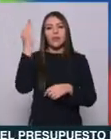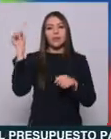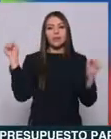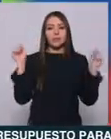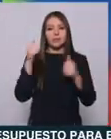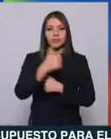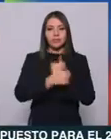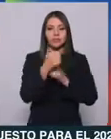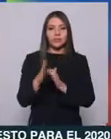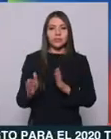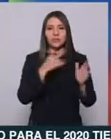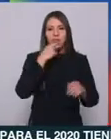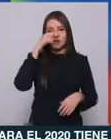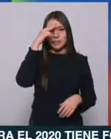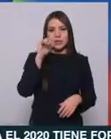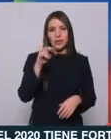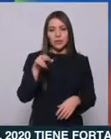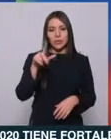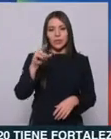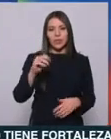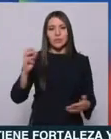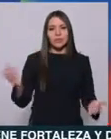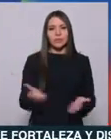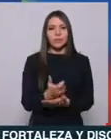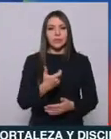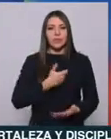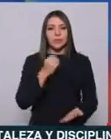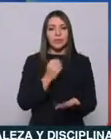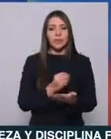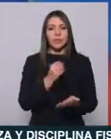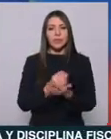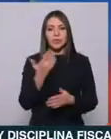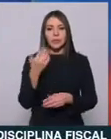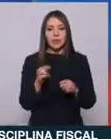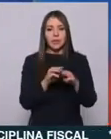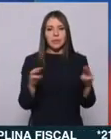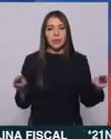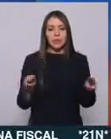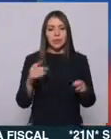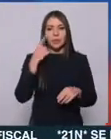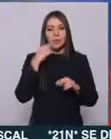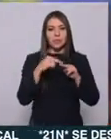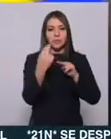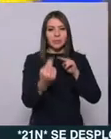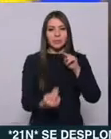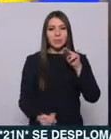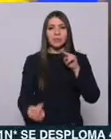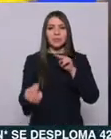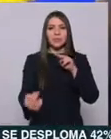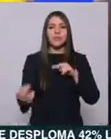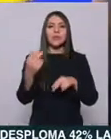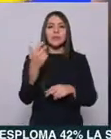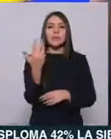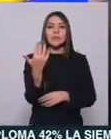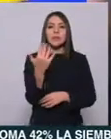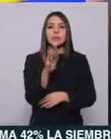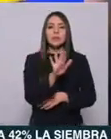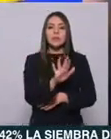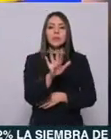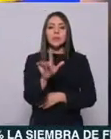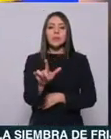El mexicano Arnulfo Castorena conquistó la medalla de oro en la final de 50 metros pecho categoría SB2 al cronometrar un tiempo de